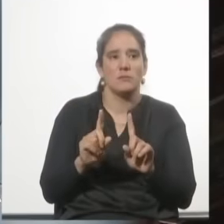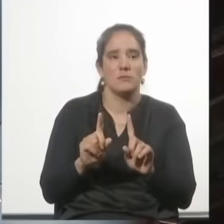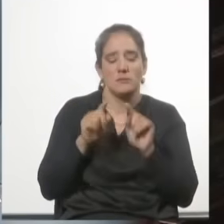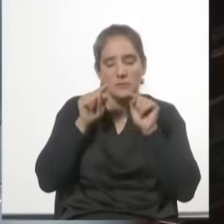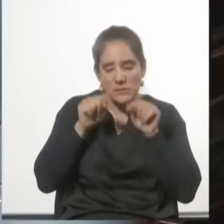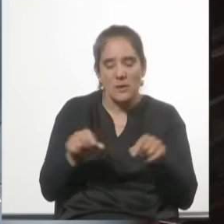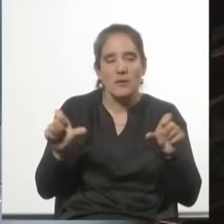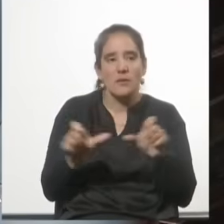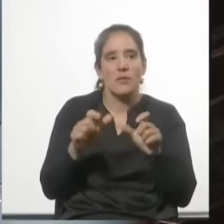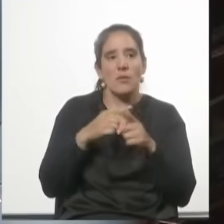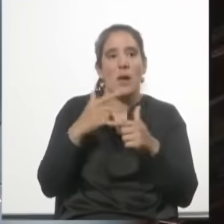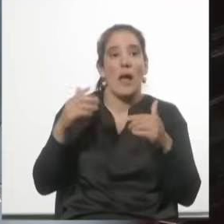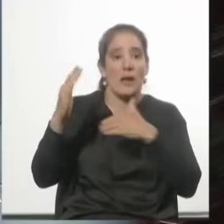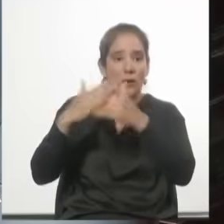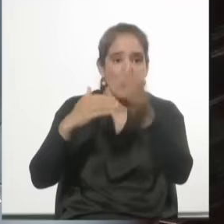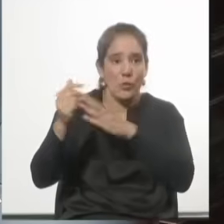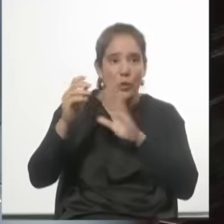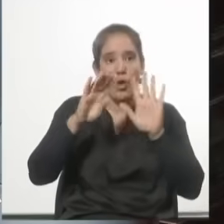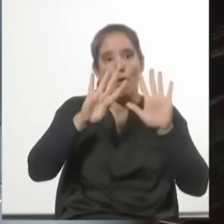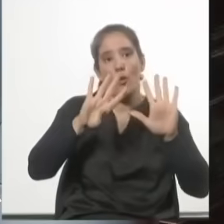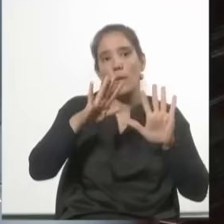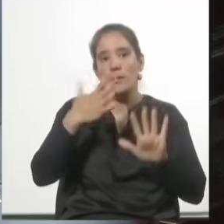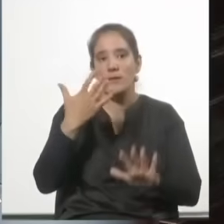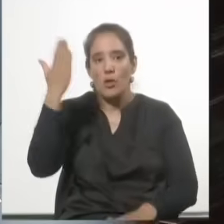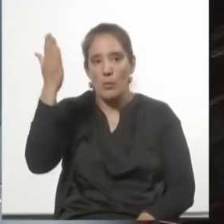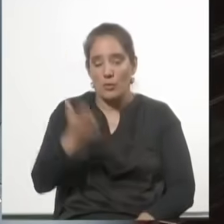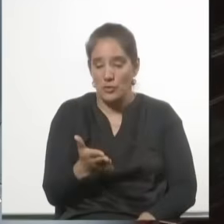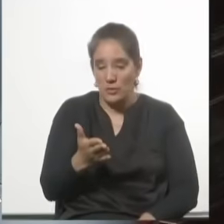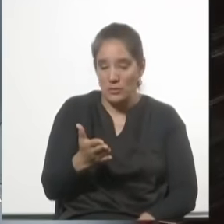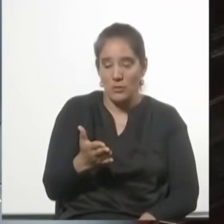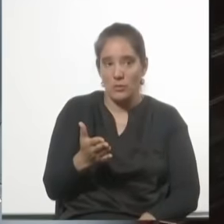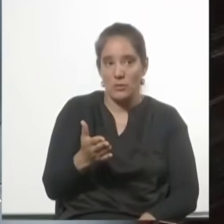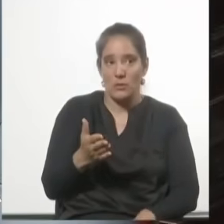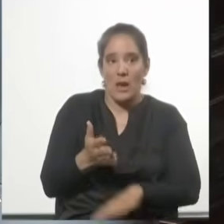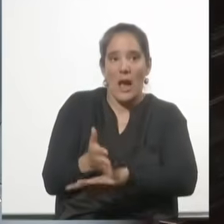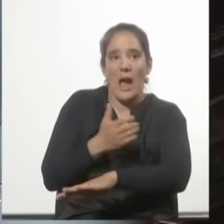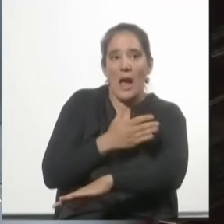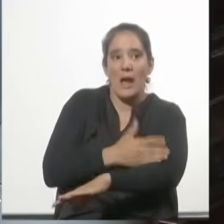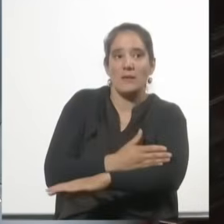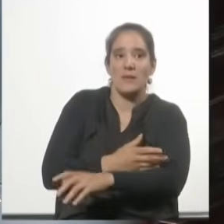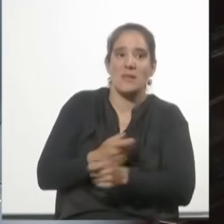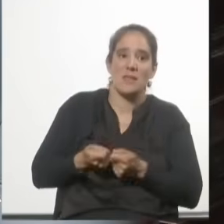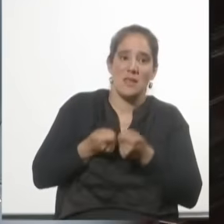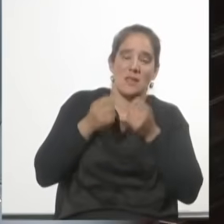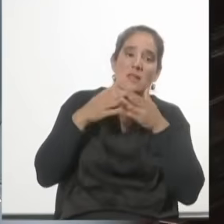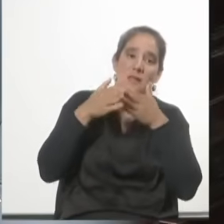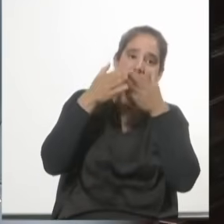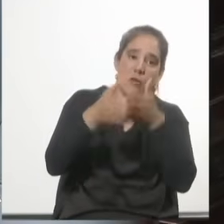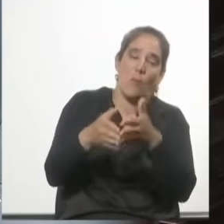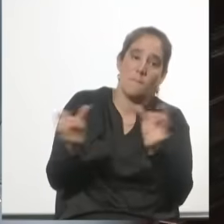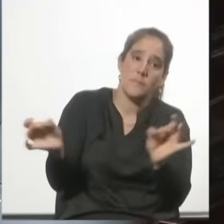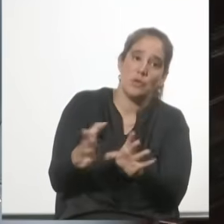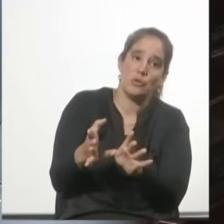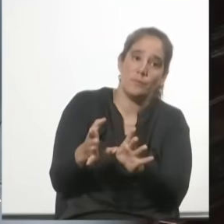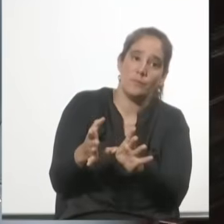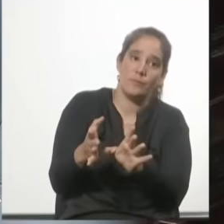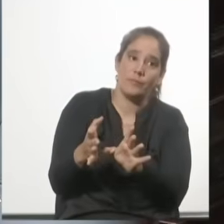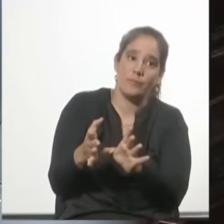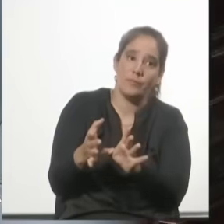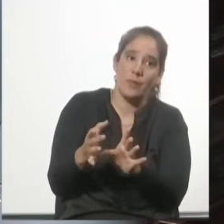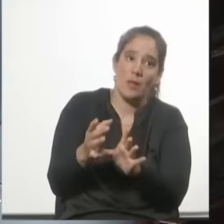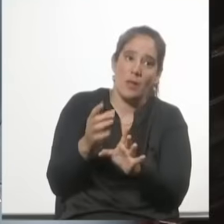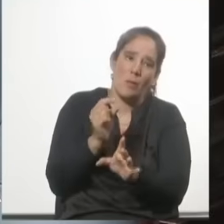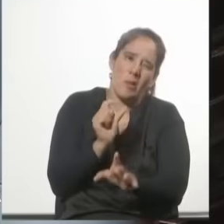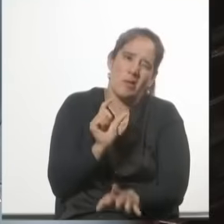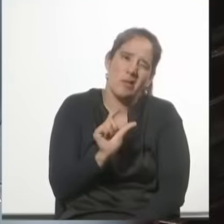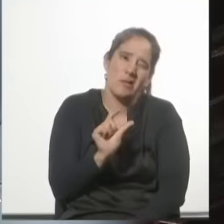corresponde decir que el constructor percibirá el 95% del precio de cada buque antes de la entrega de los mismos, reservándose un